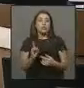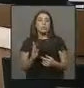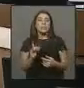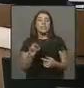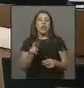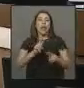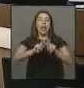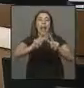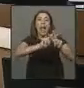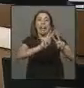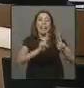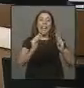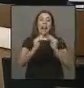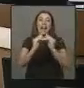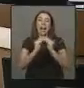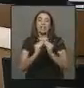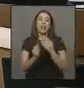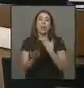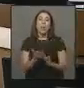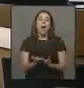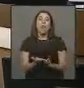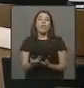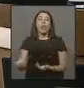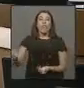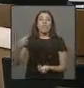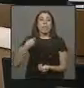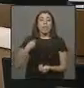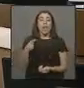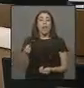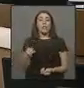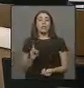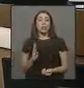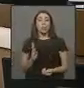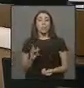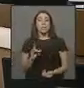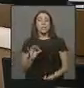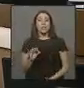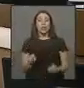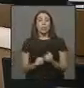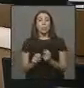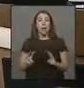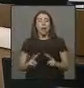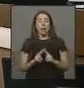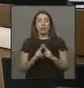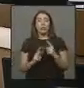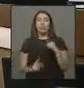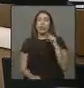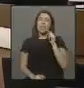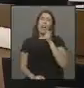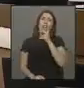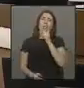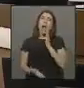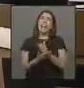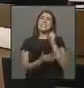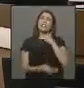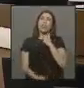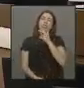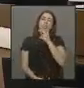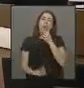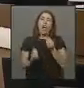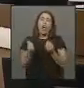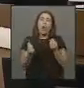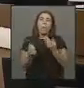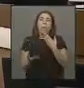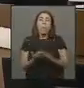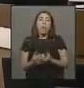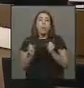de reparación para vivienda, cuándo se les entregará el subsidio de reconstrucción. Yo tenía dudas hasta el día de ayer de cómo